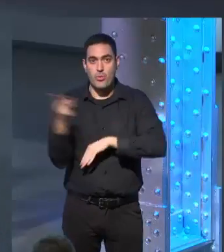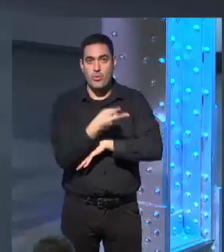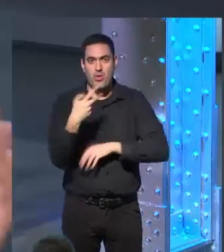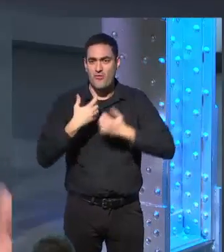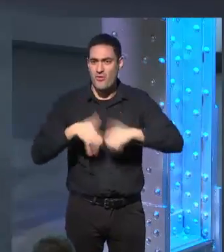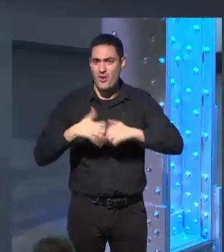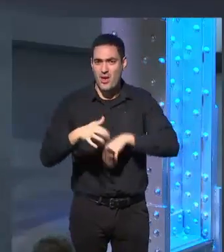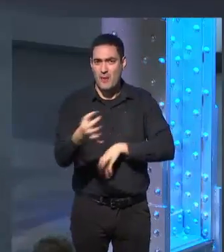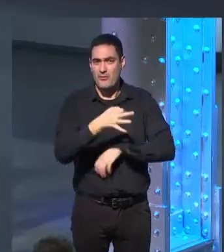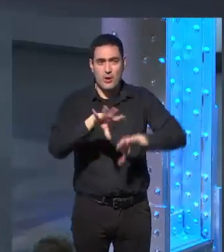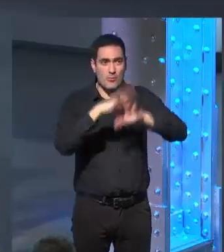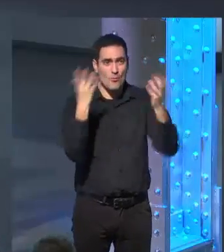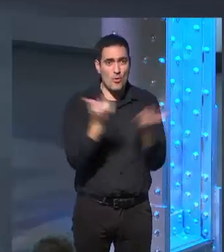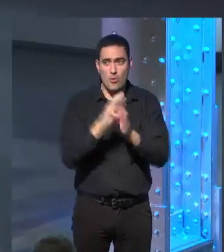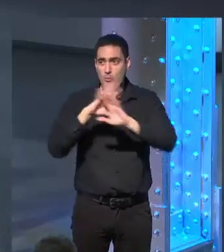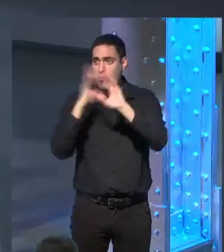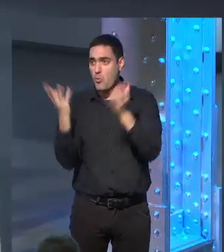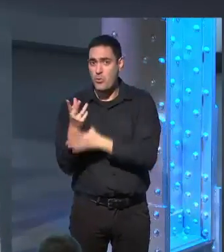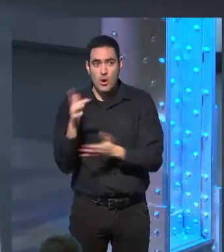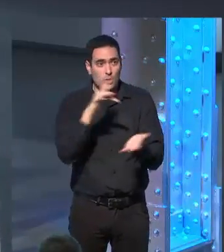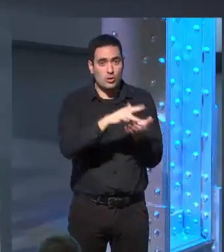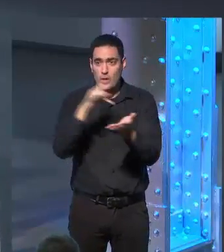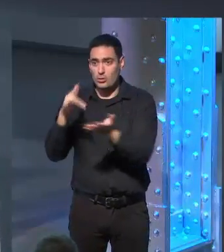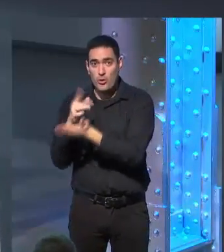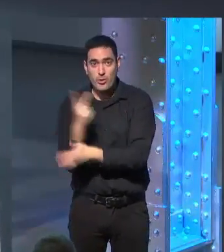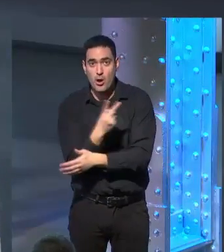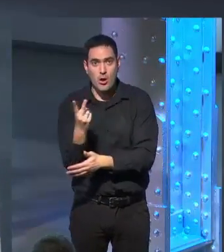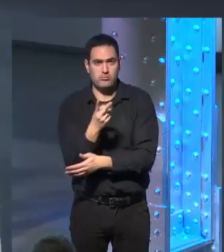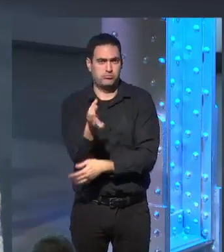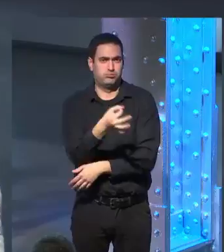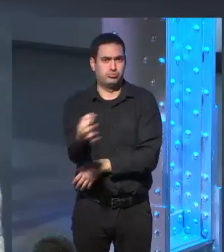la perfección en ambos mundos. Incluso podría favorecerlo, entiendo, en algún momento.